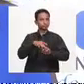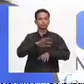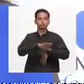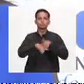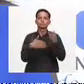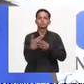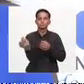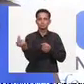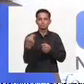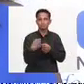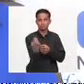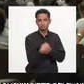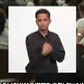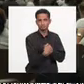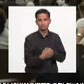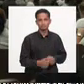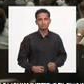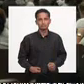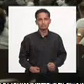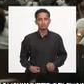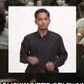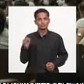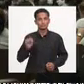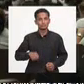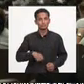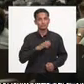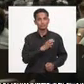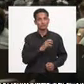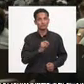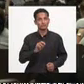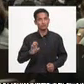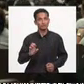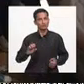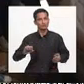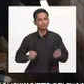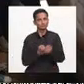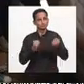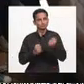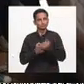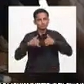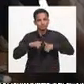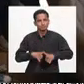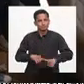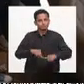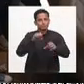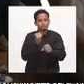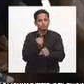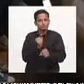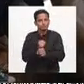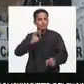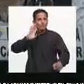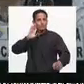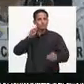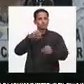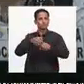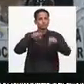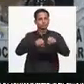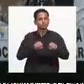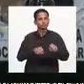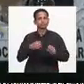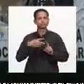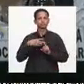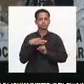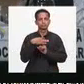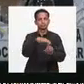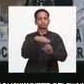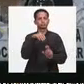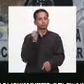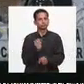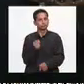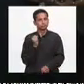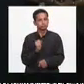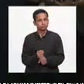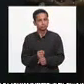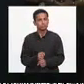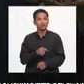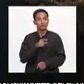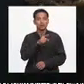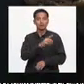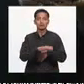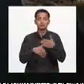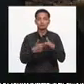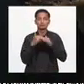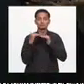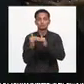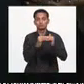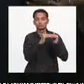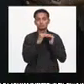sean también participativas de esta manera el Consejo Nacional electoral continúa con el objetivo de impulsar proyectos inclusivos en los que la democracia